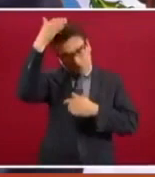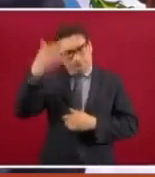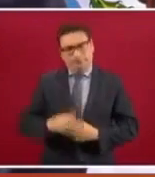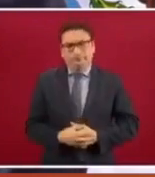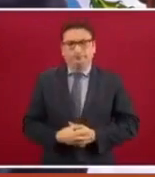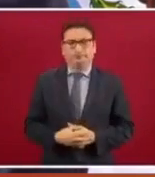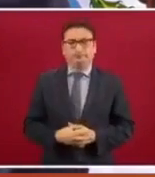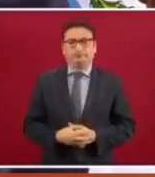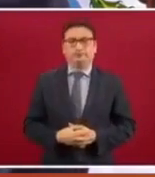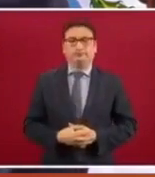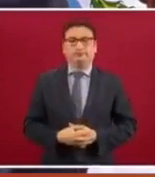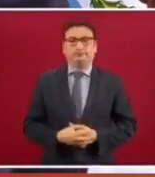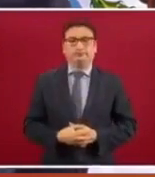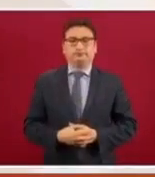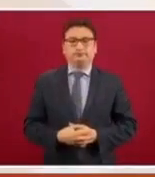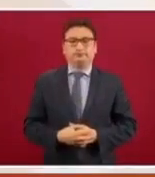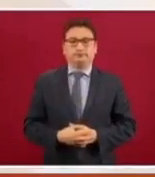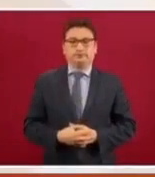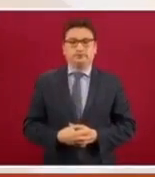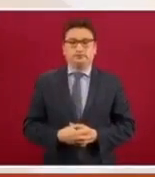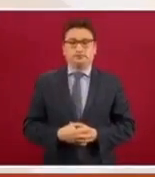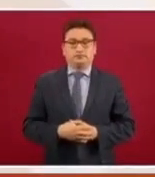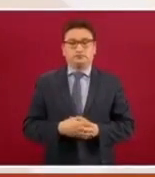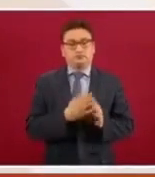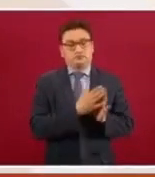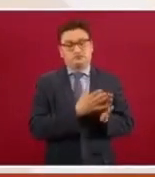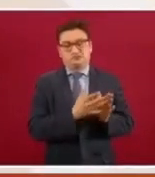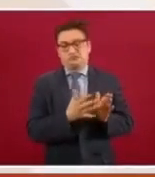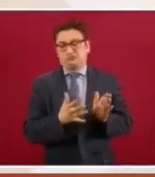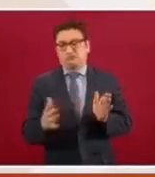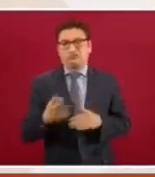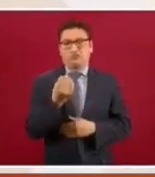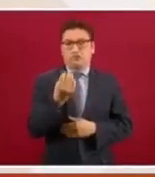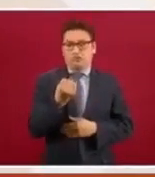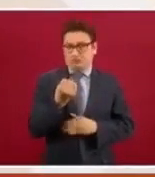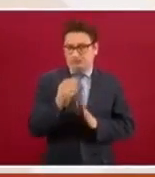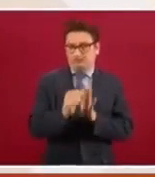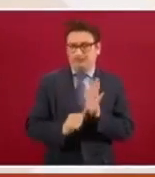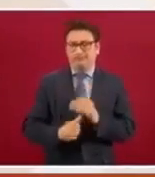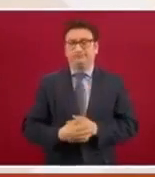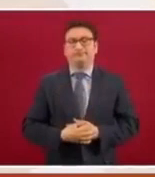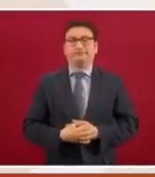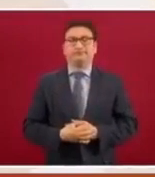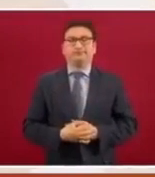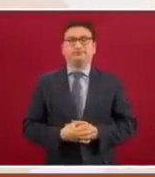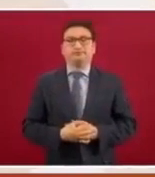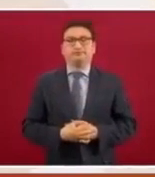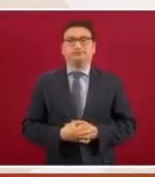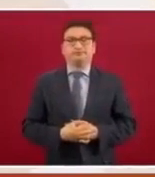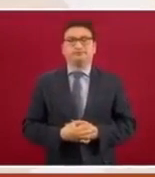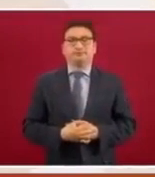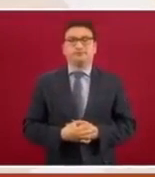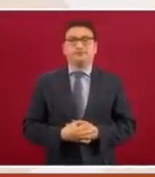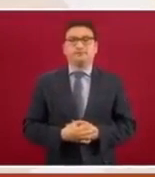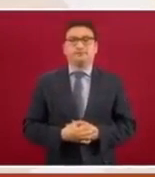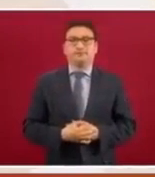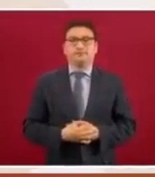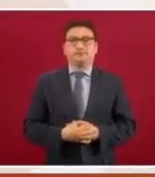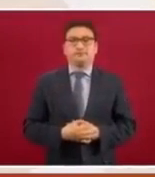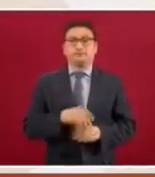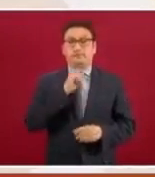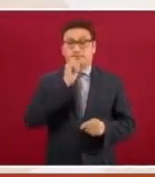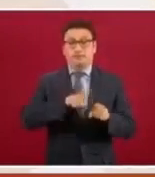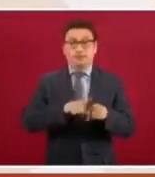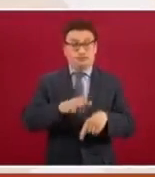en estos nueve meses a sí mismo se va a convocar